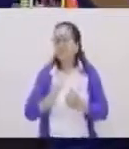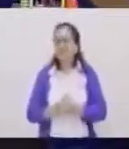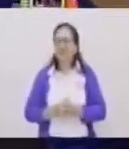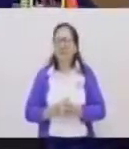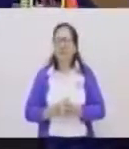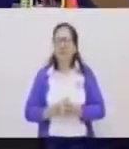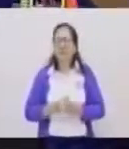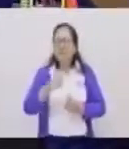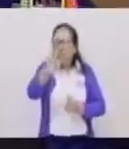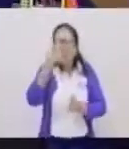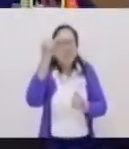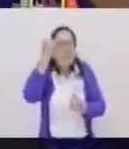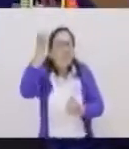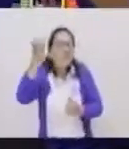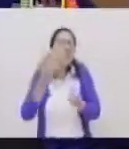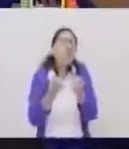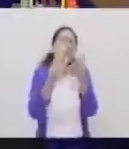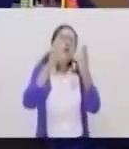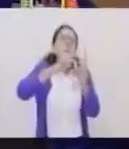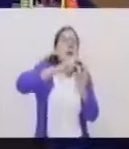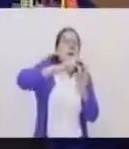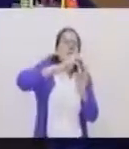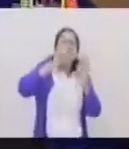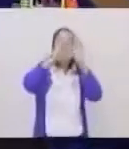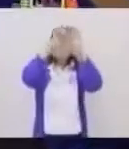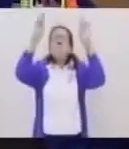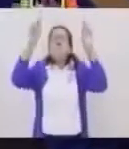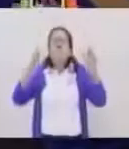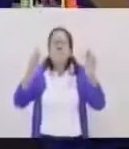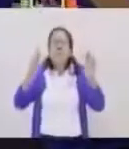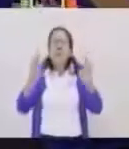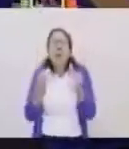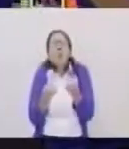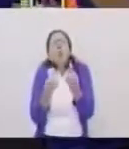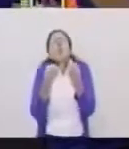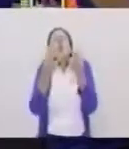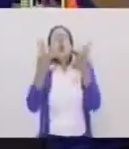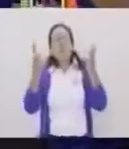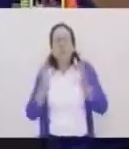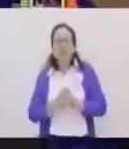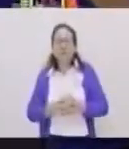a ti, ¿tienes alguna idea de cuánto puede medir el pizarrón de largo?